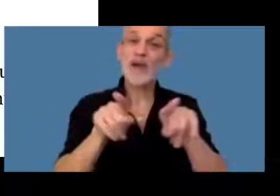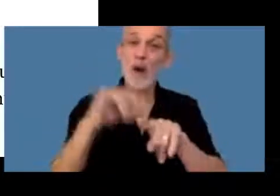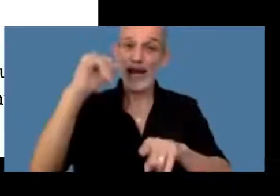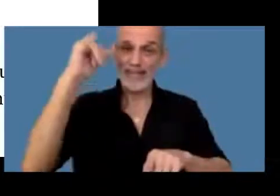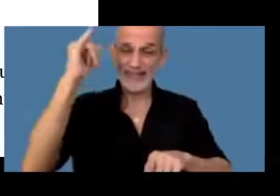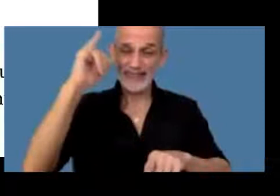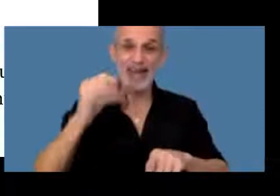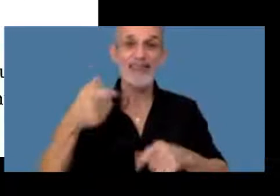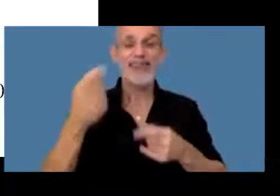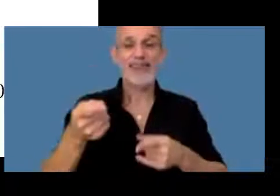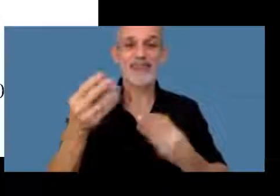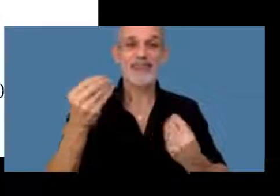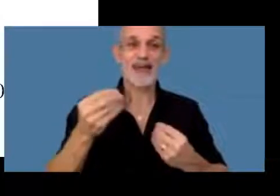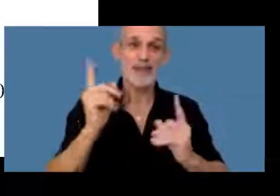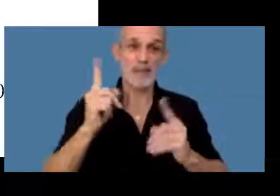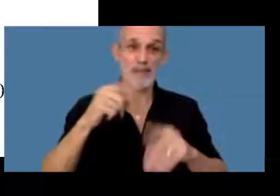resarcitorio vigente.